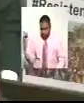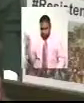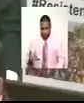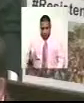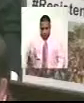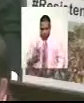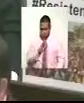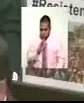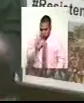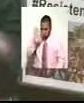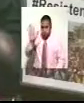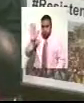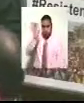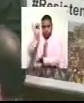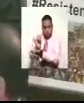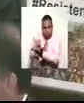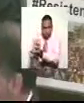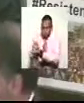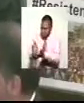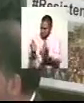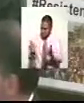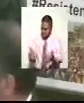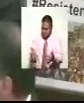por la mesa directiva. Los felicito.